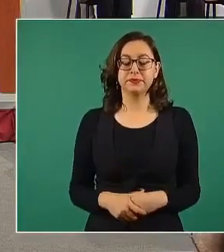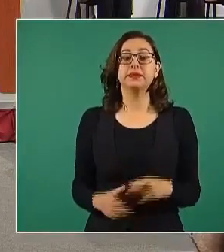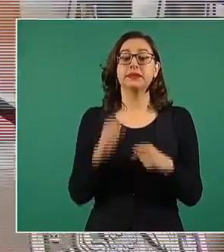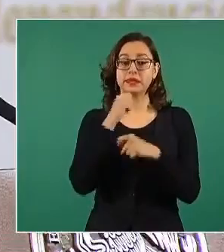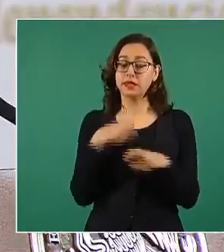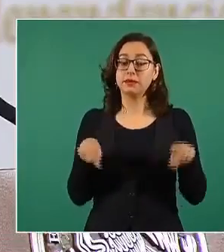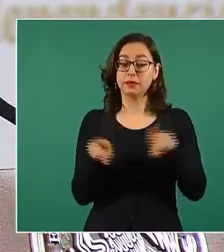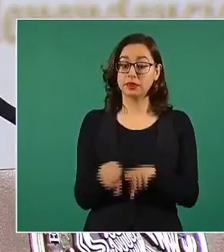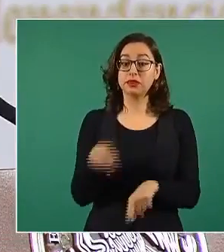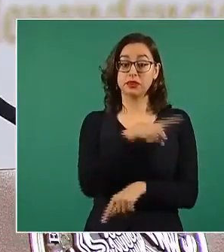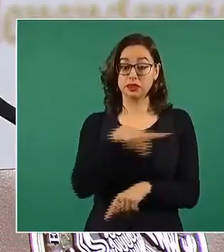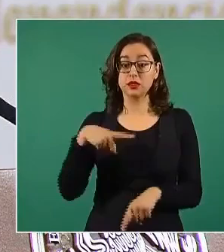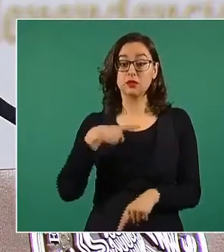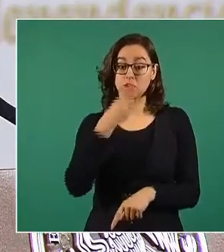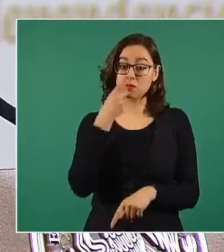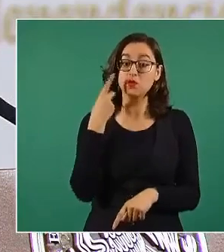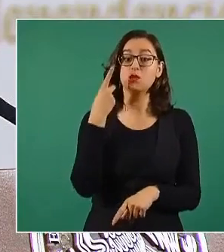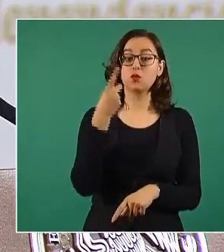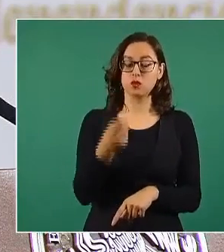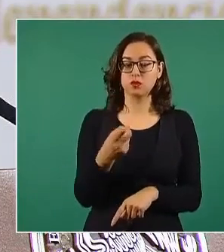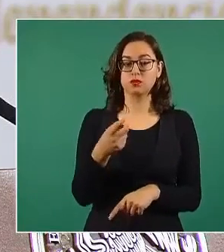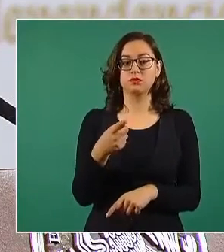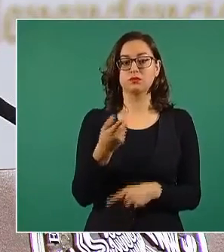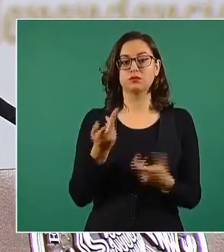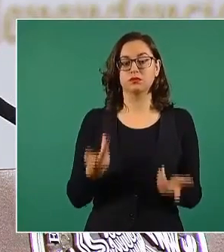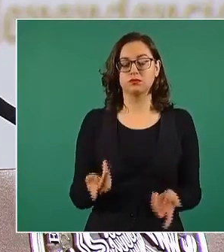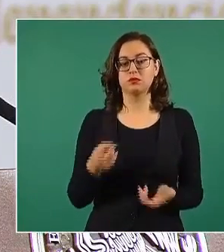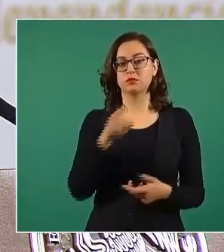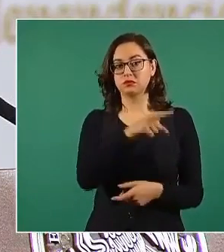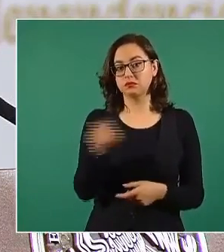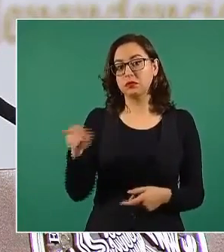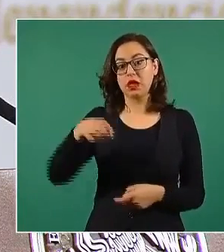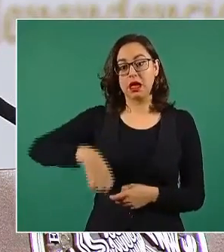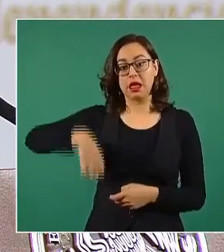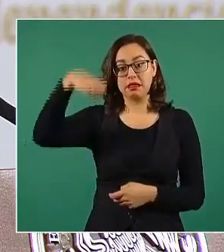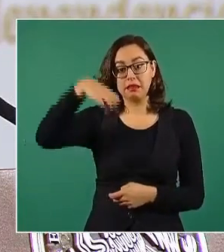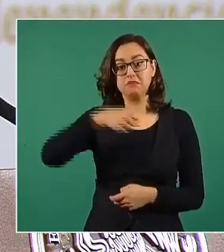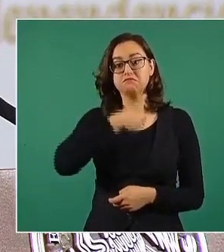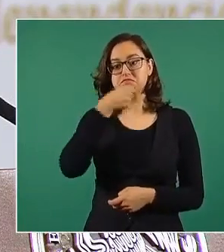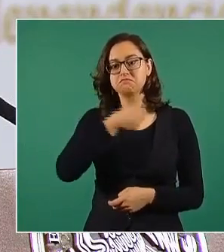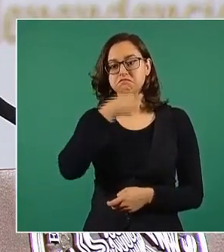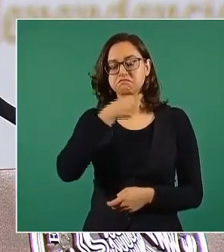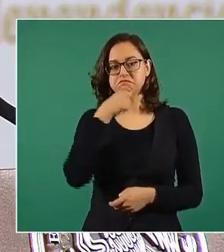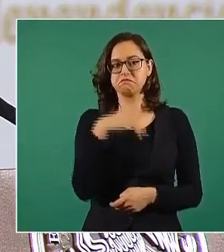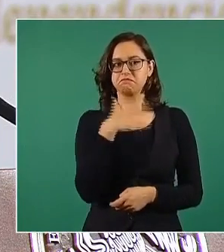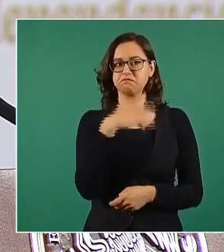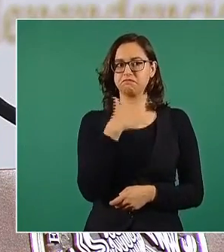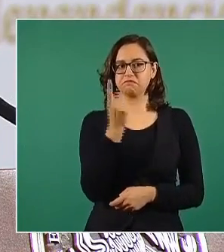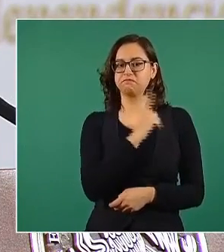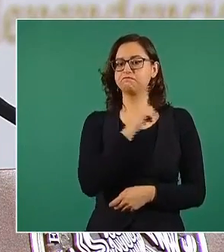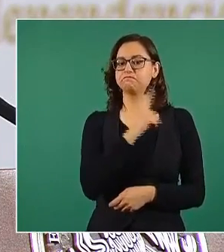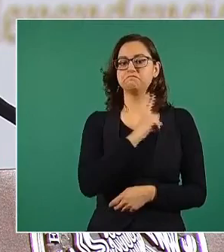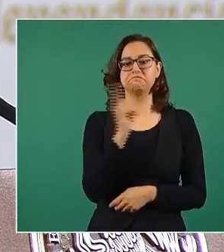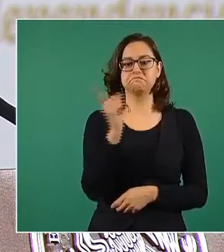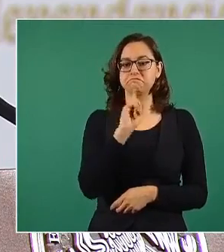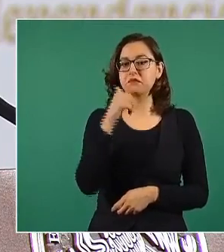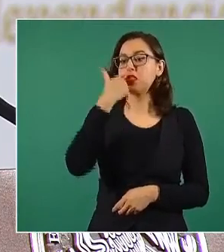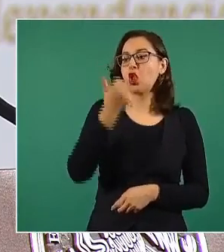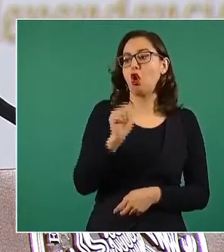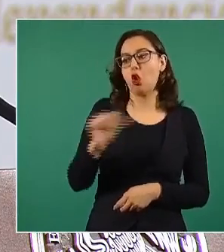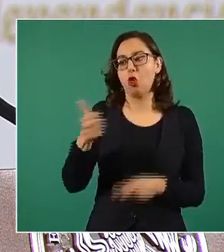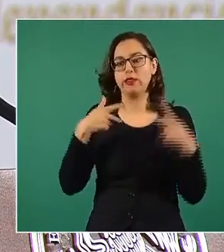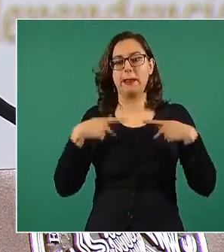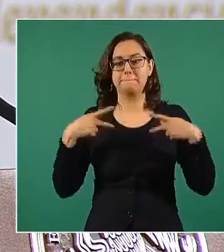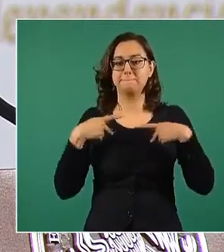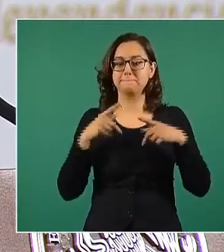comentarles que los adultos mayores pueden registrar una persona que les auxilie en sus trámites. Si en algún momento